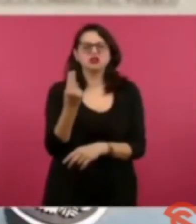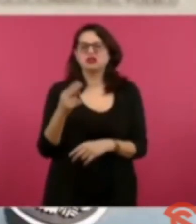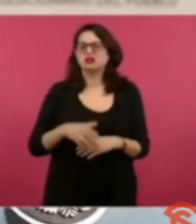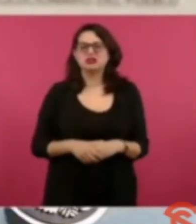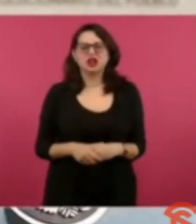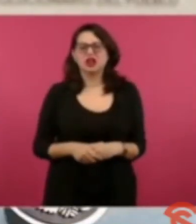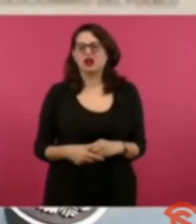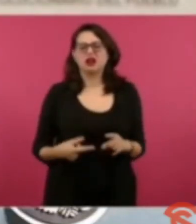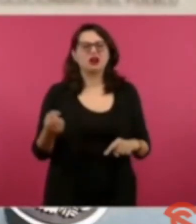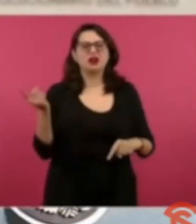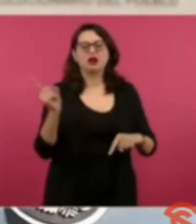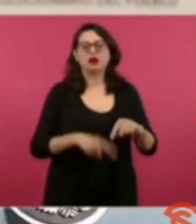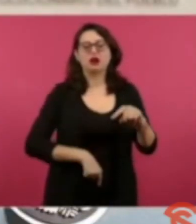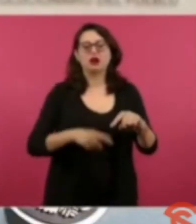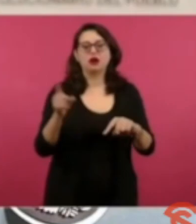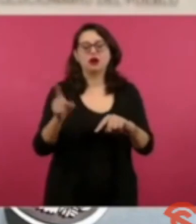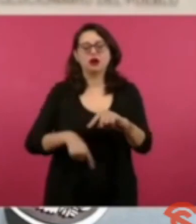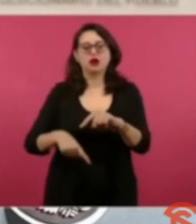férreas